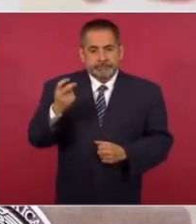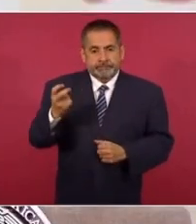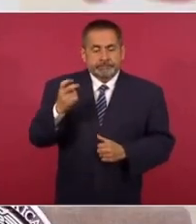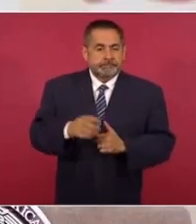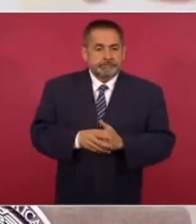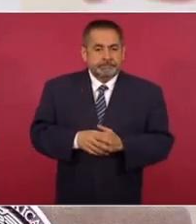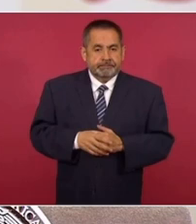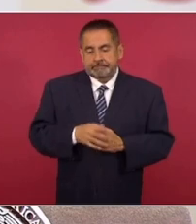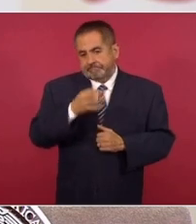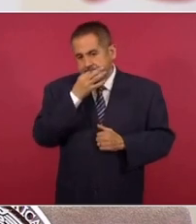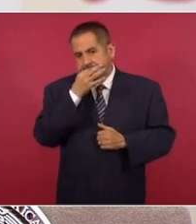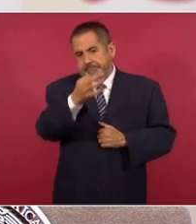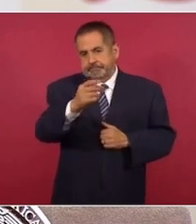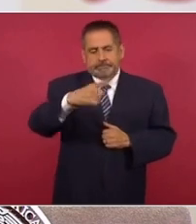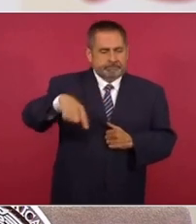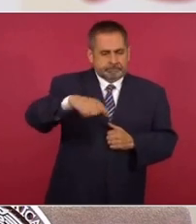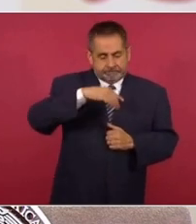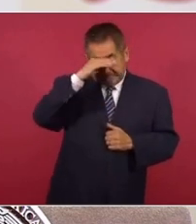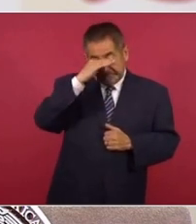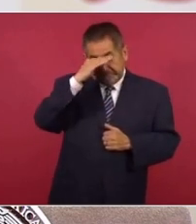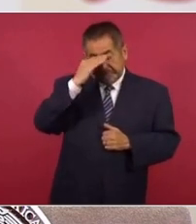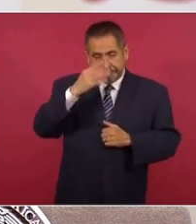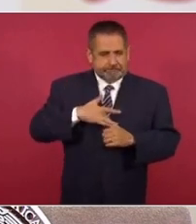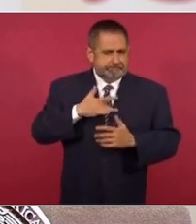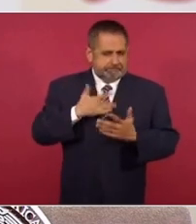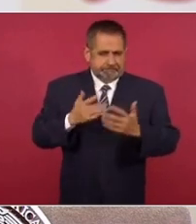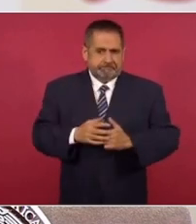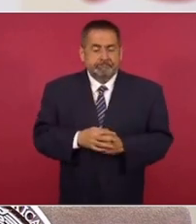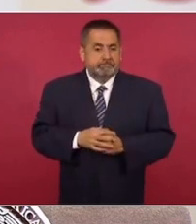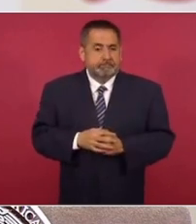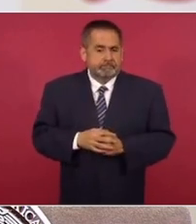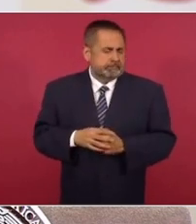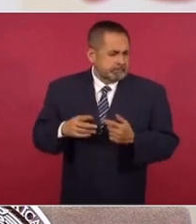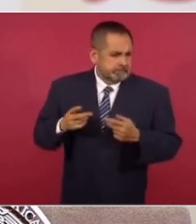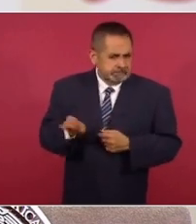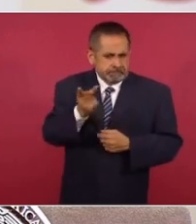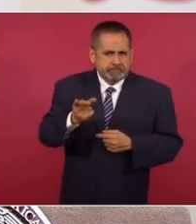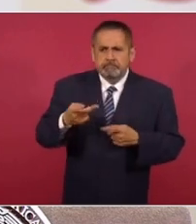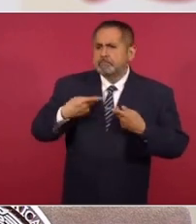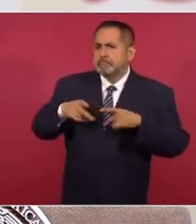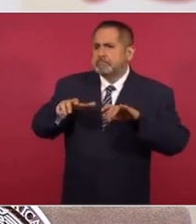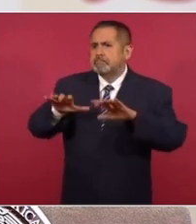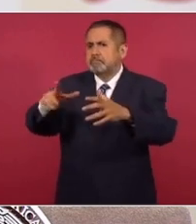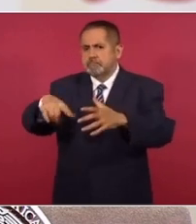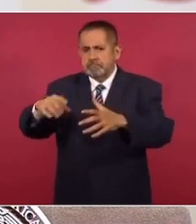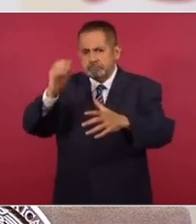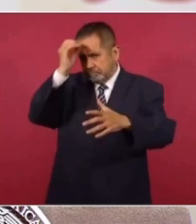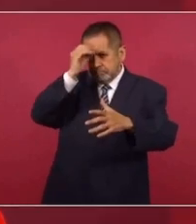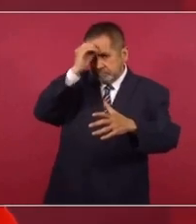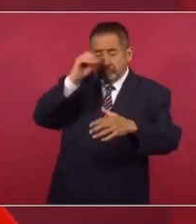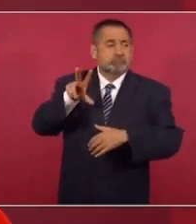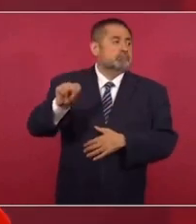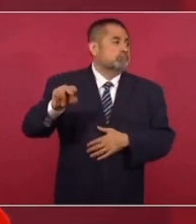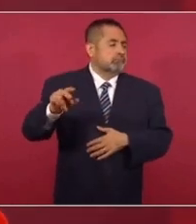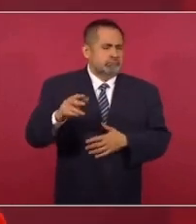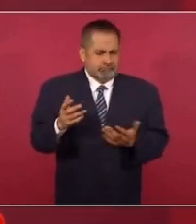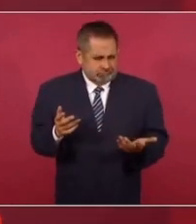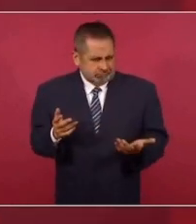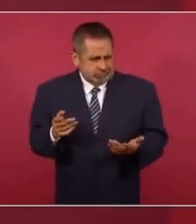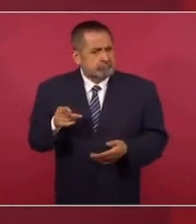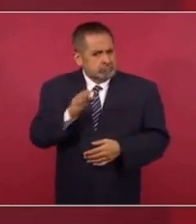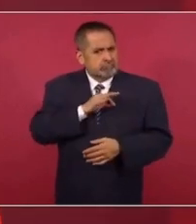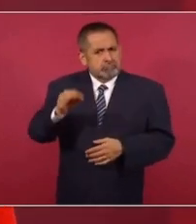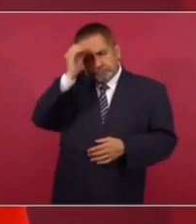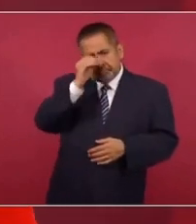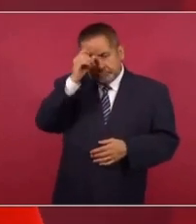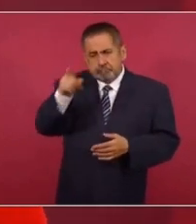les dejamos esto a la reflexión. ¿Qué acaso el pueblo no tiene el derecho de opinar si está de acuerdo con que las Fuerzas